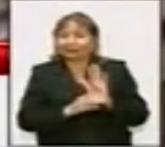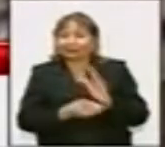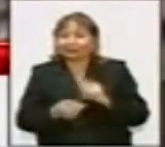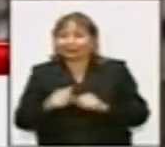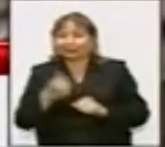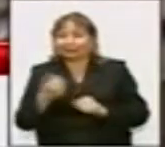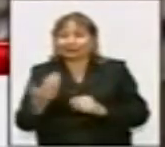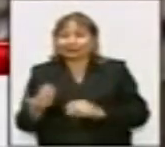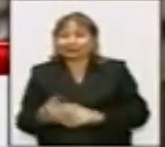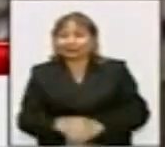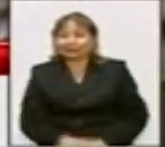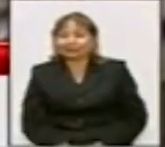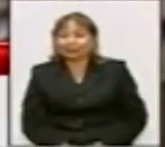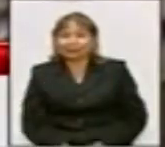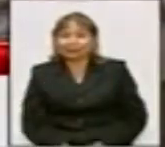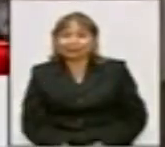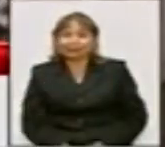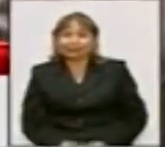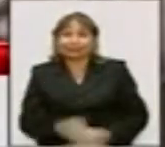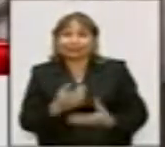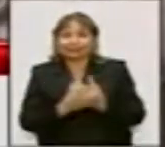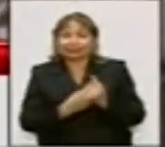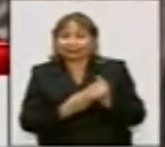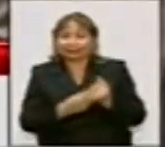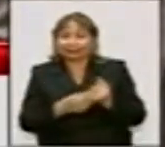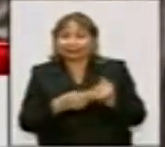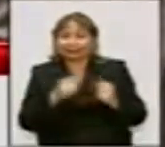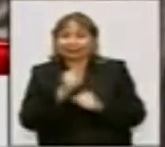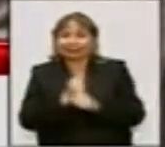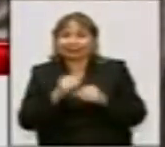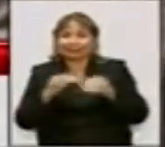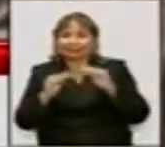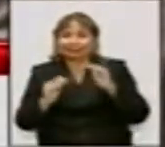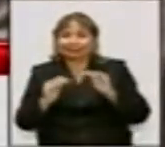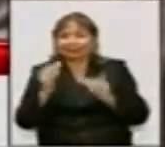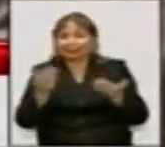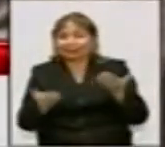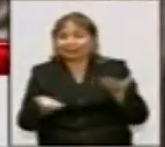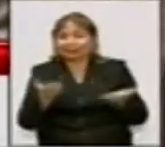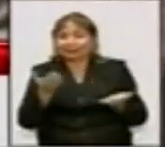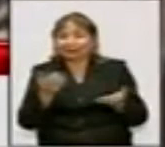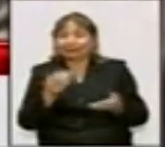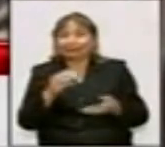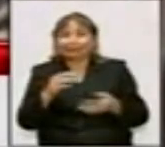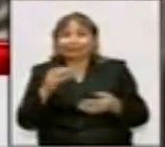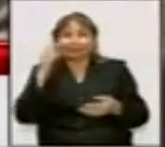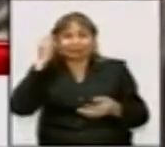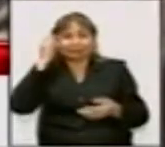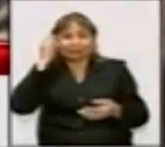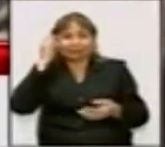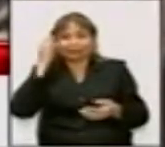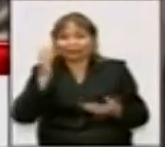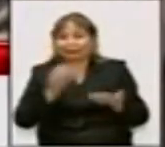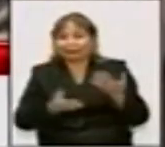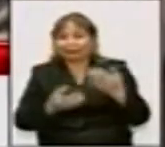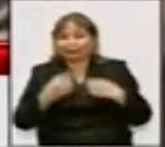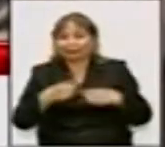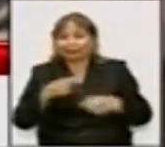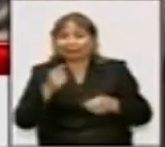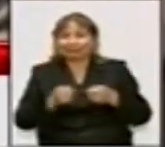otro lado está la cuestión de confianza para establecer un equilibrio eso en la doctrina sea más política al cuestión o sea son